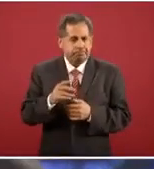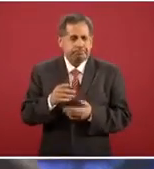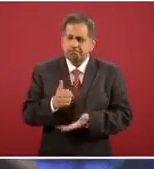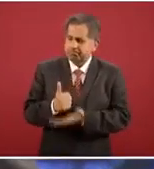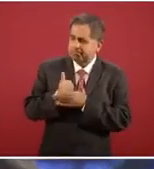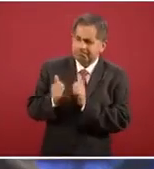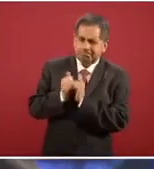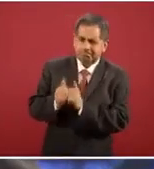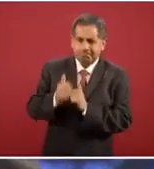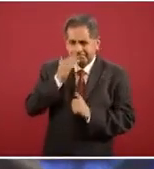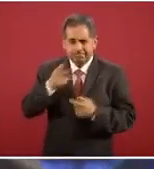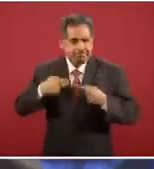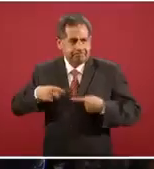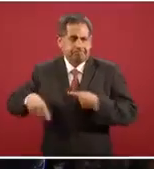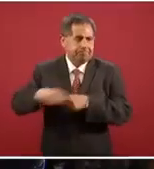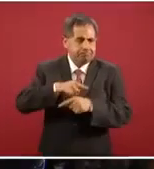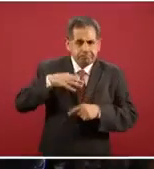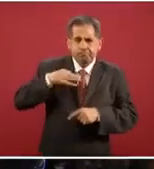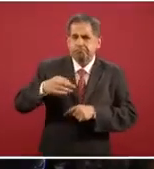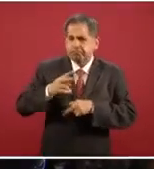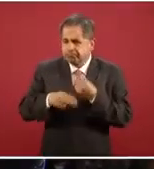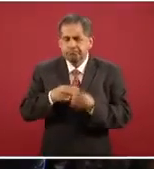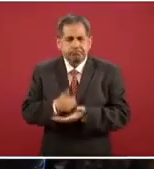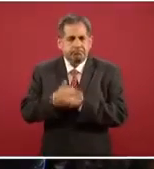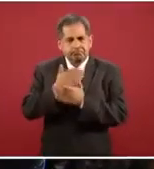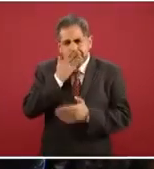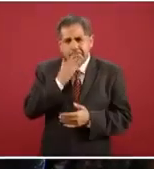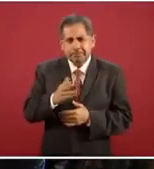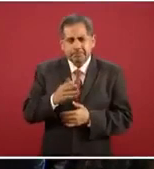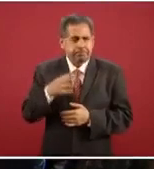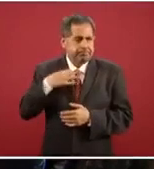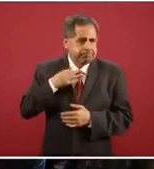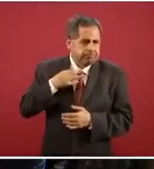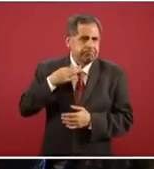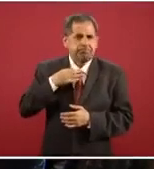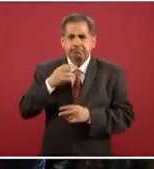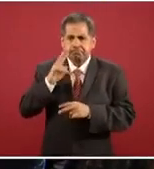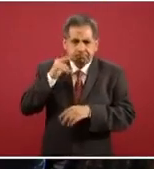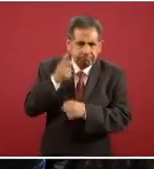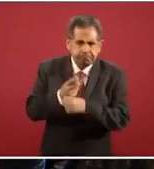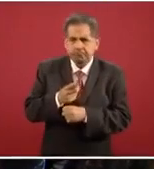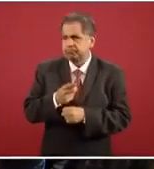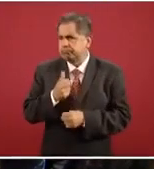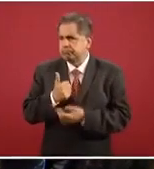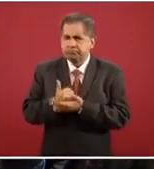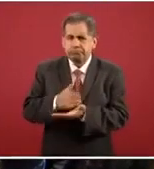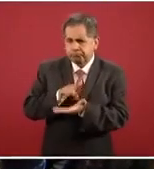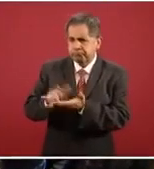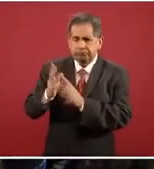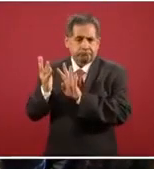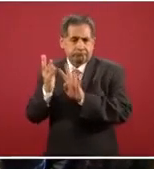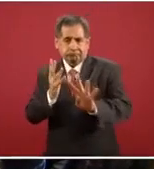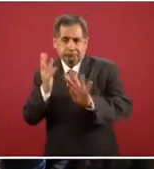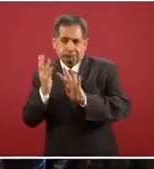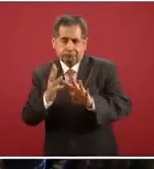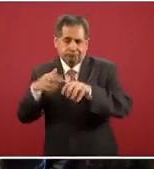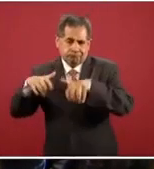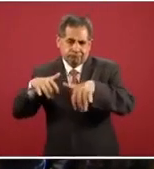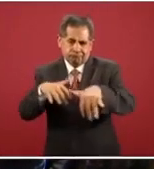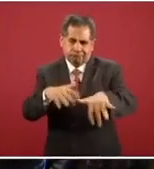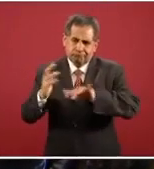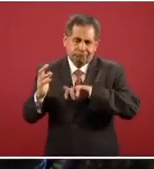de la ciudadanía una gran solidaridad de voluntarios que apoyan a los peregrinos que vienen de todo el país